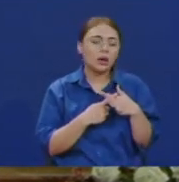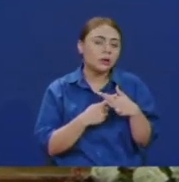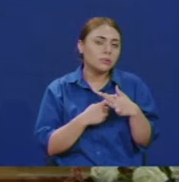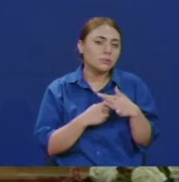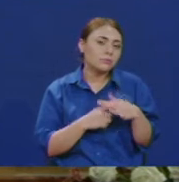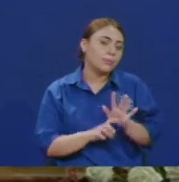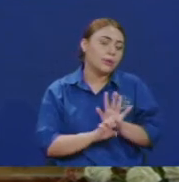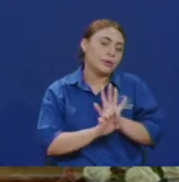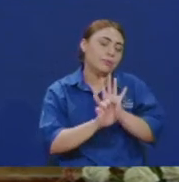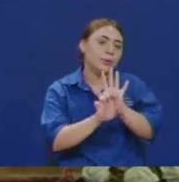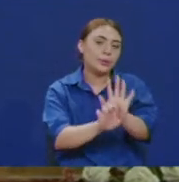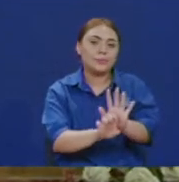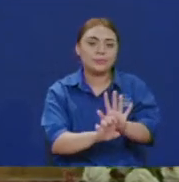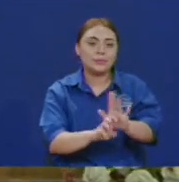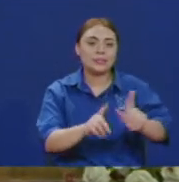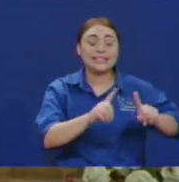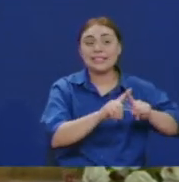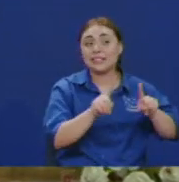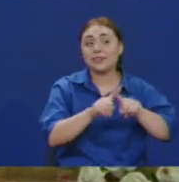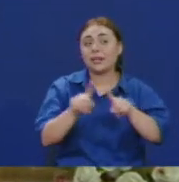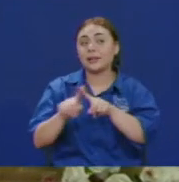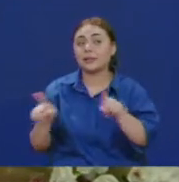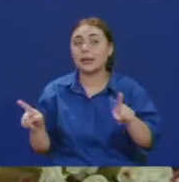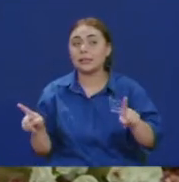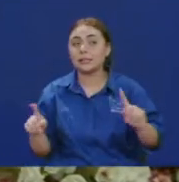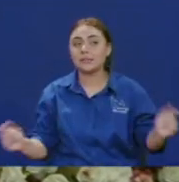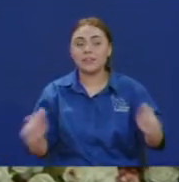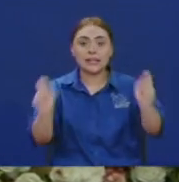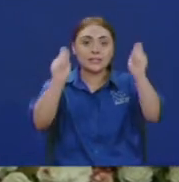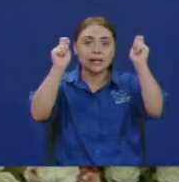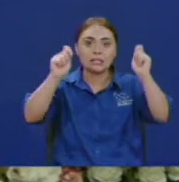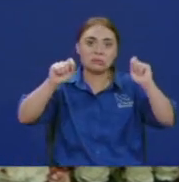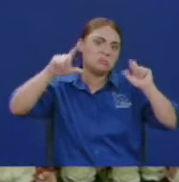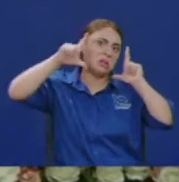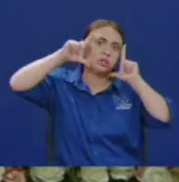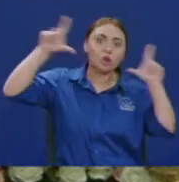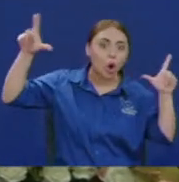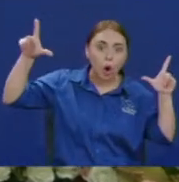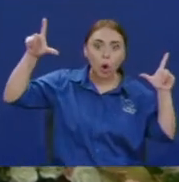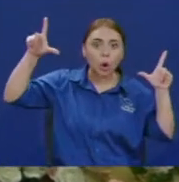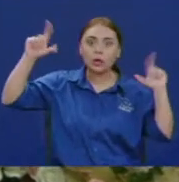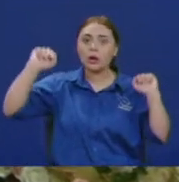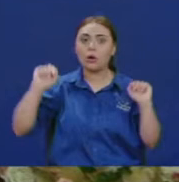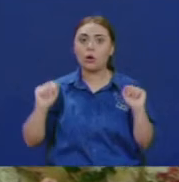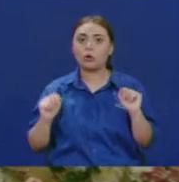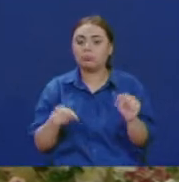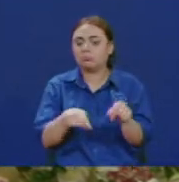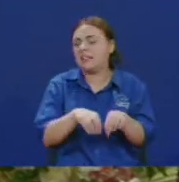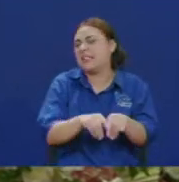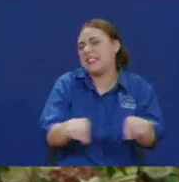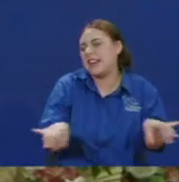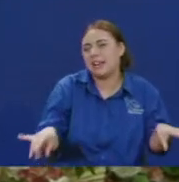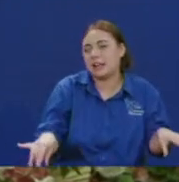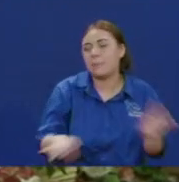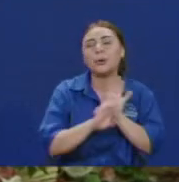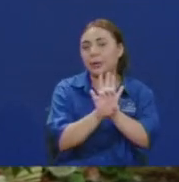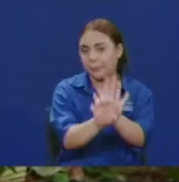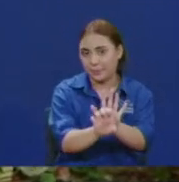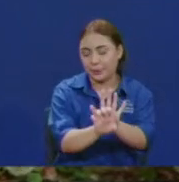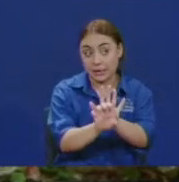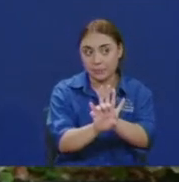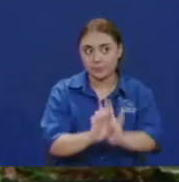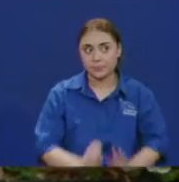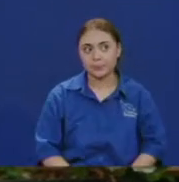que podría ser la luna, el sol, etcétera. Y así usted sabe que hay calendarios de todo tipo,